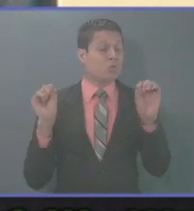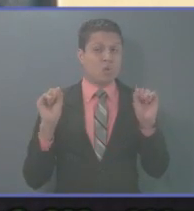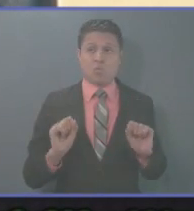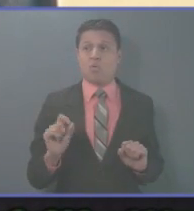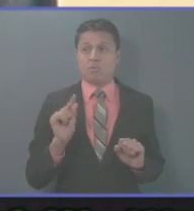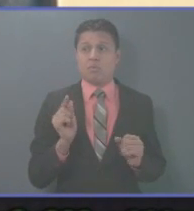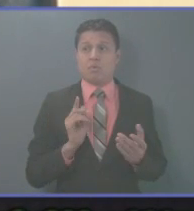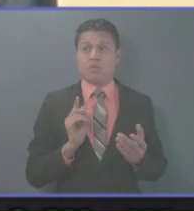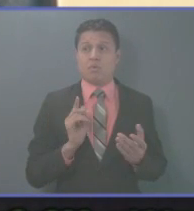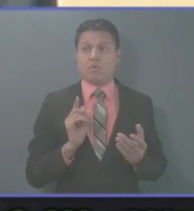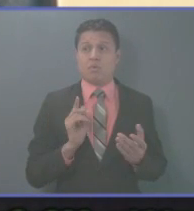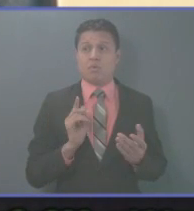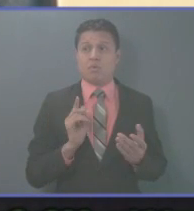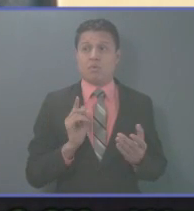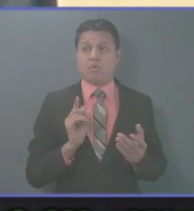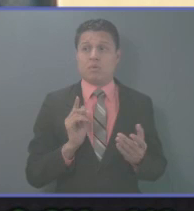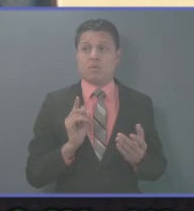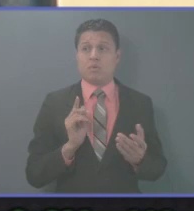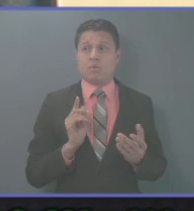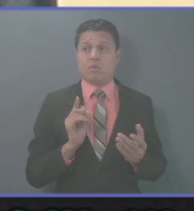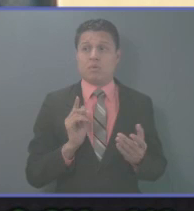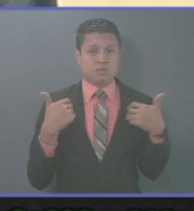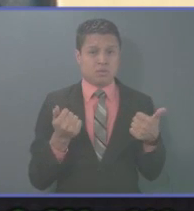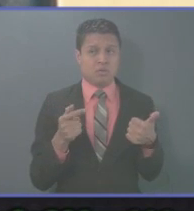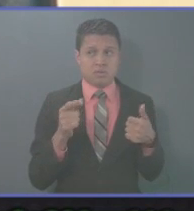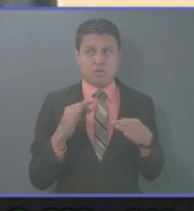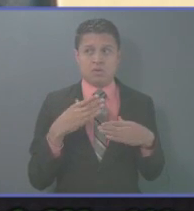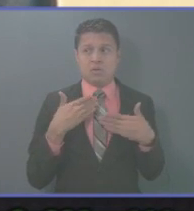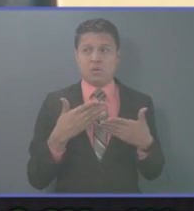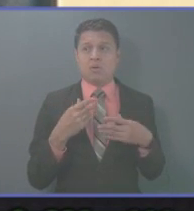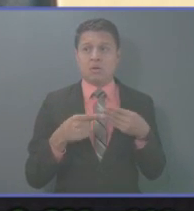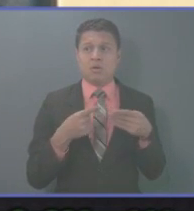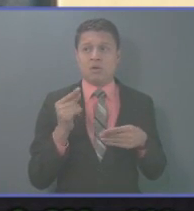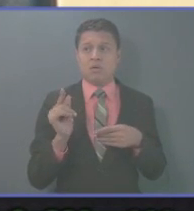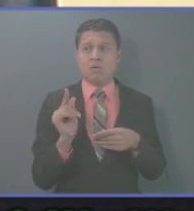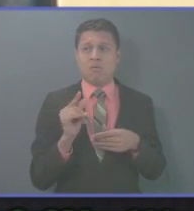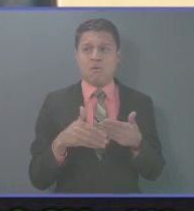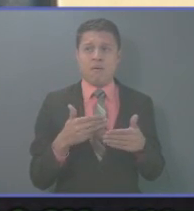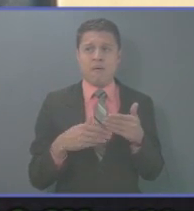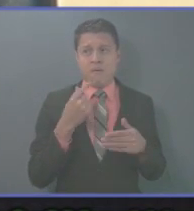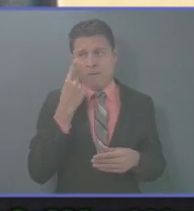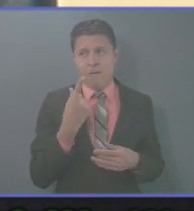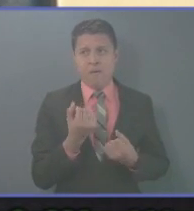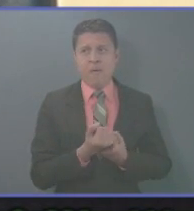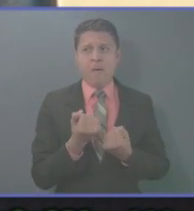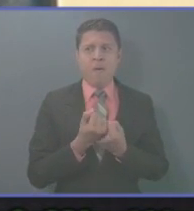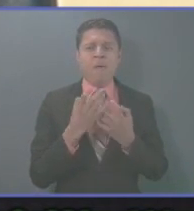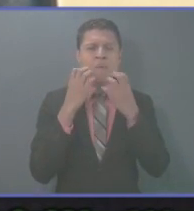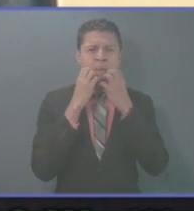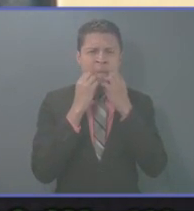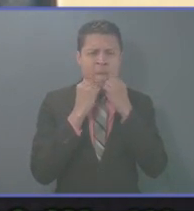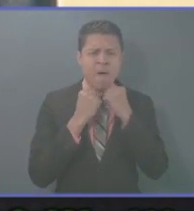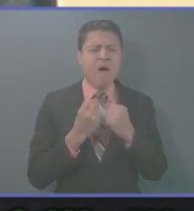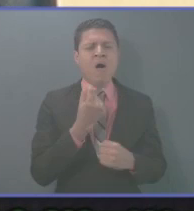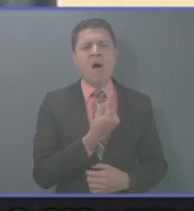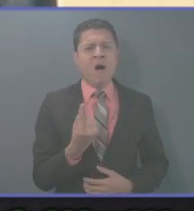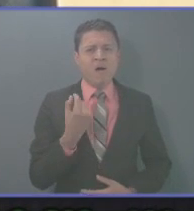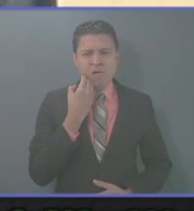el acceso a la salud. Esta es una disposición transitoria que lo que busca es asegurar que